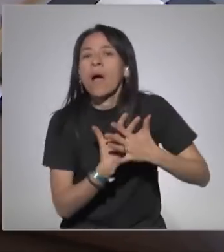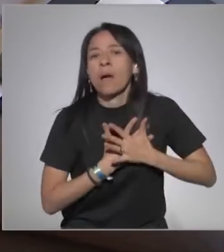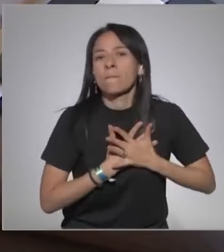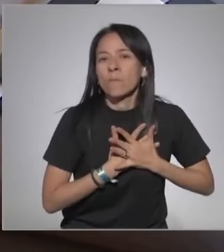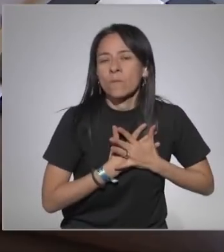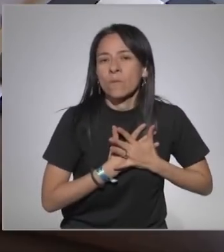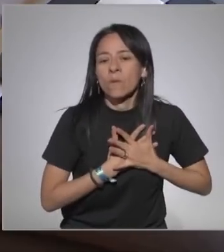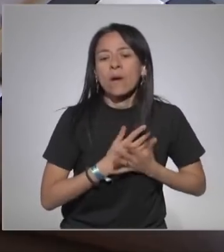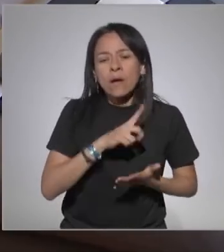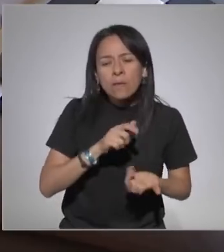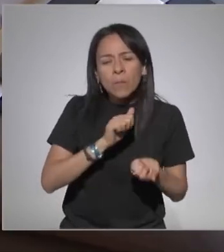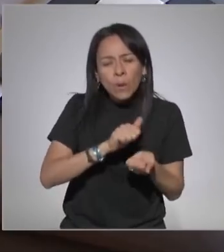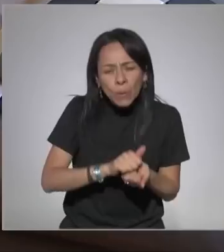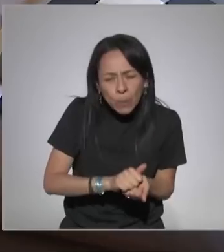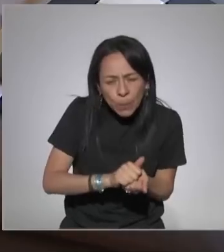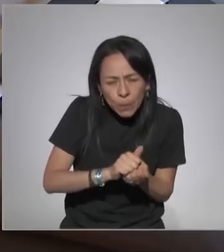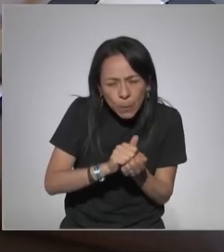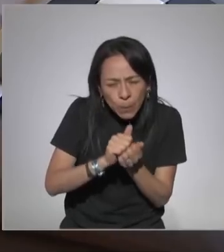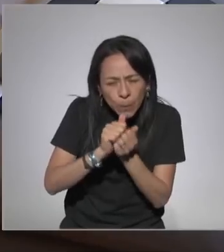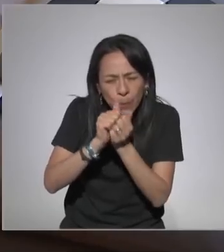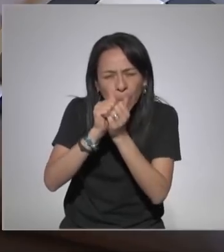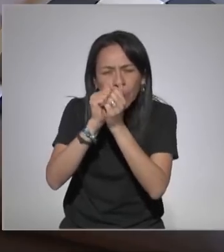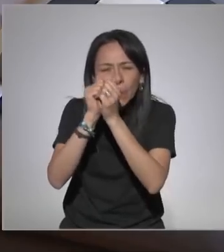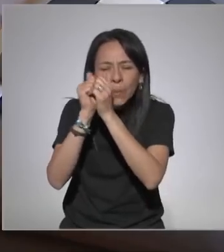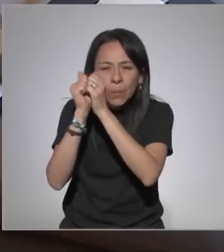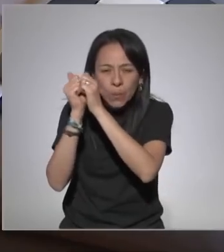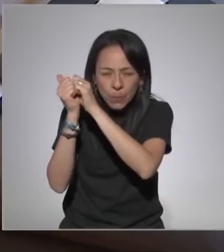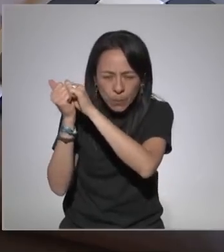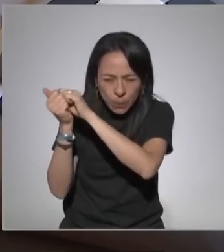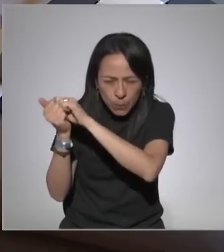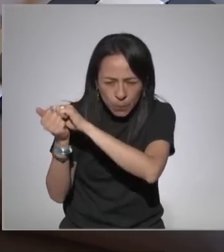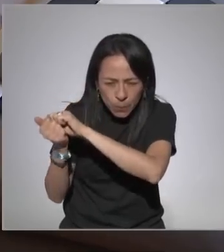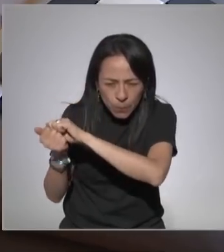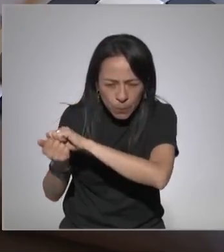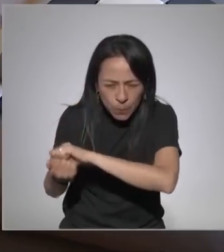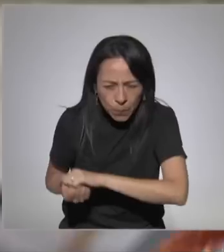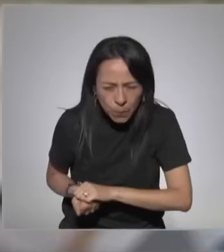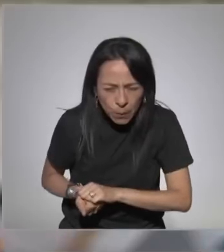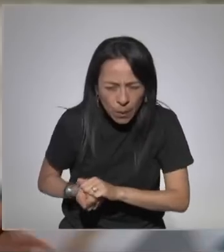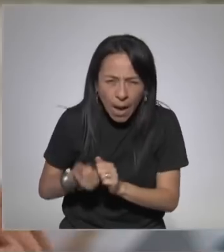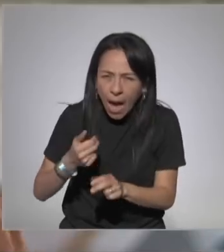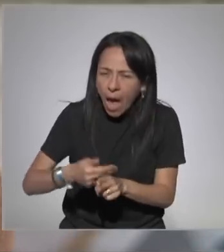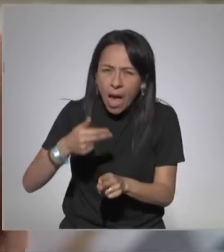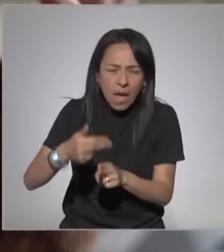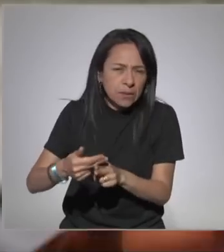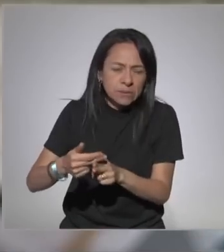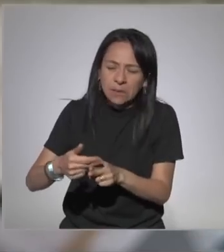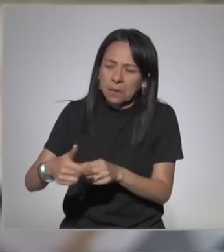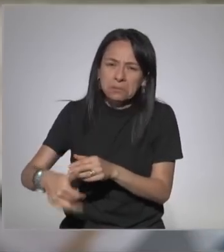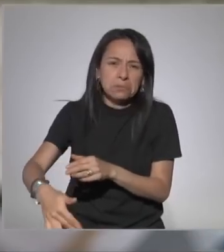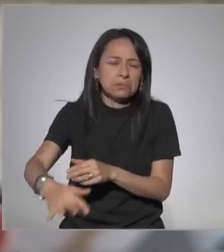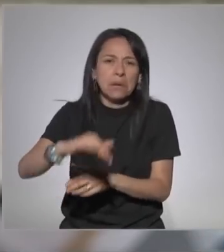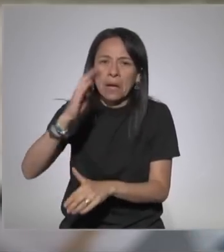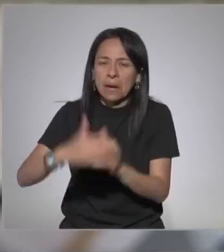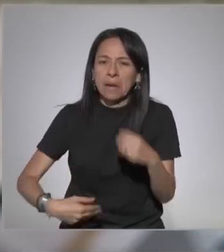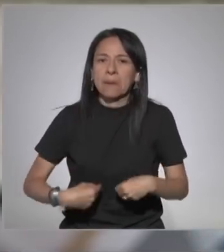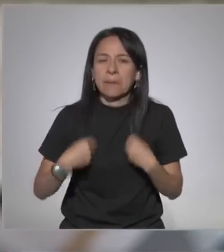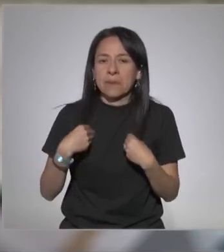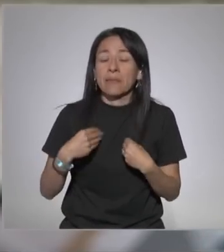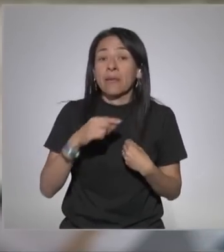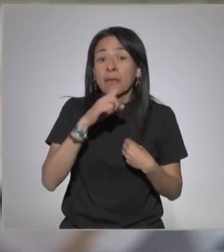va evolucionando hasta el final de la vida. Con el tiempo